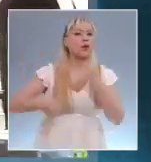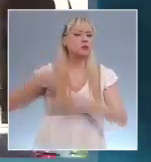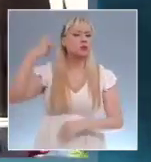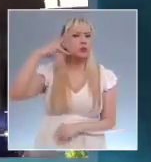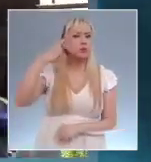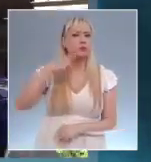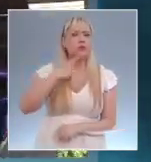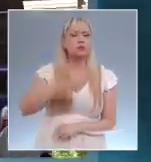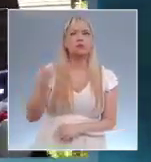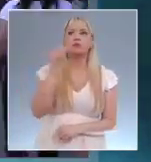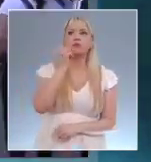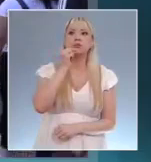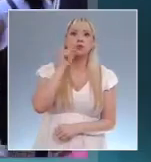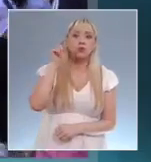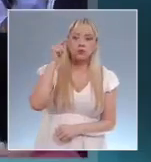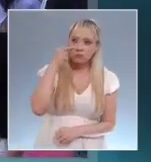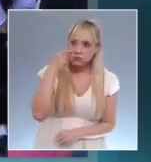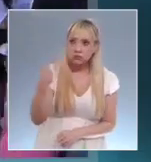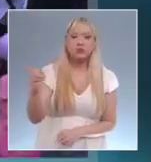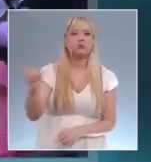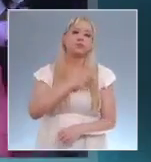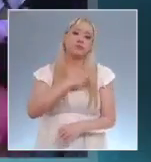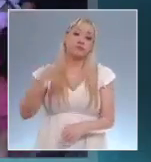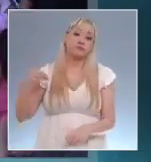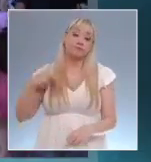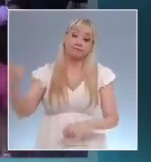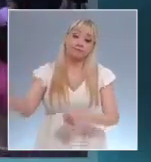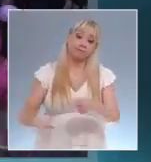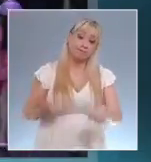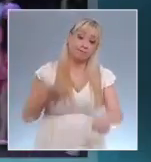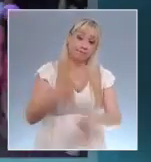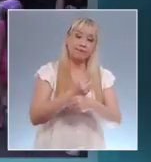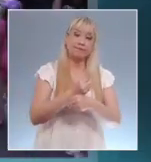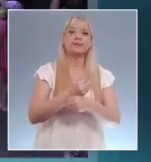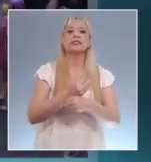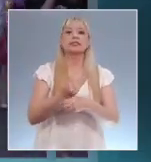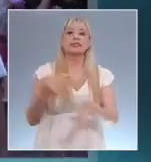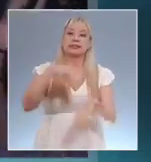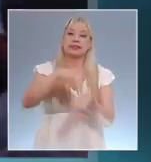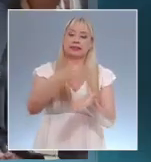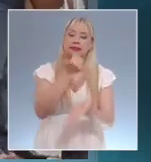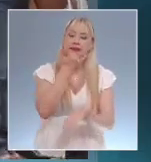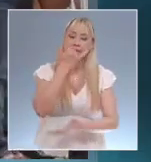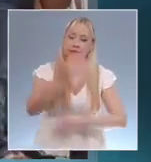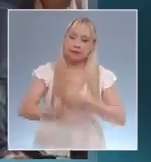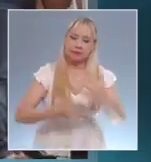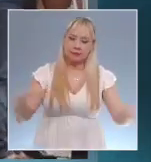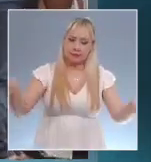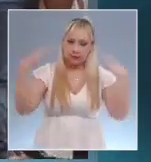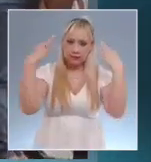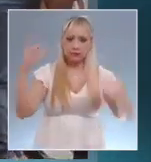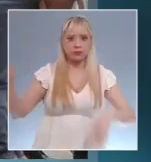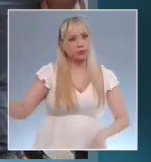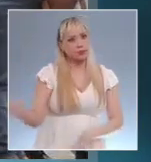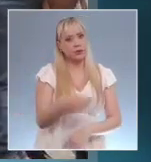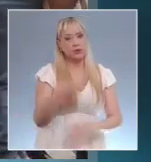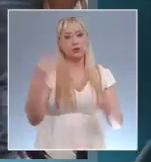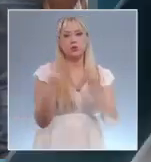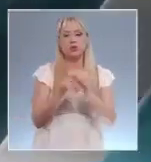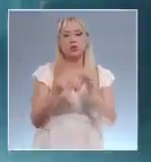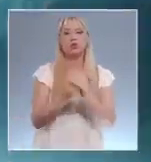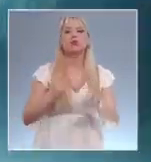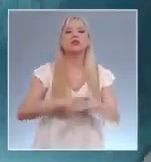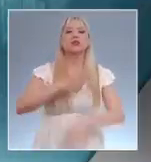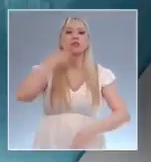el daño, ofrecer una disculpa pública y tomar cursos en materia de libertad de expresión por la agresión en contra de un